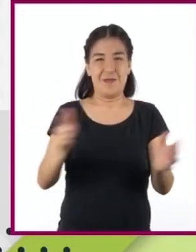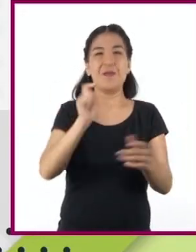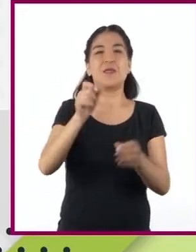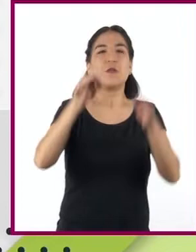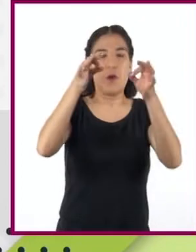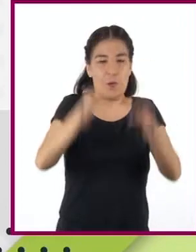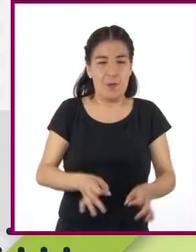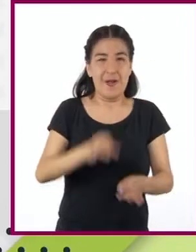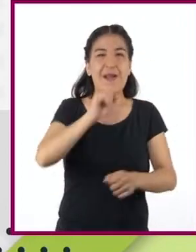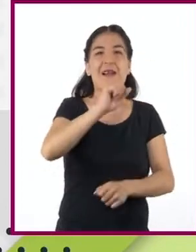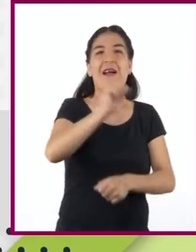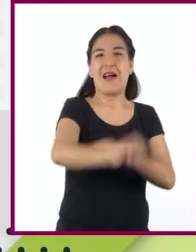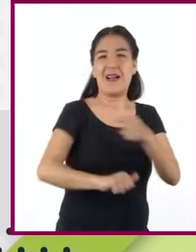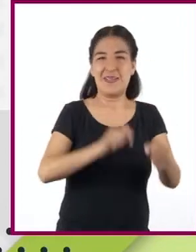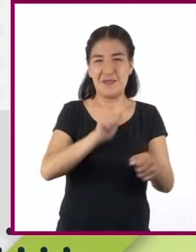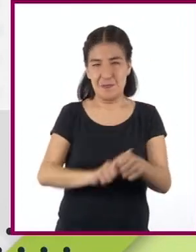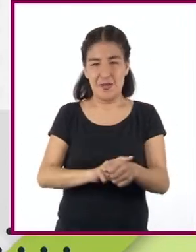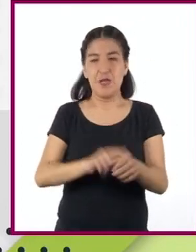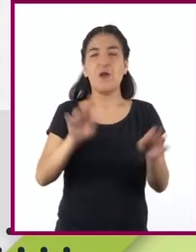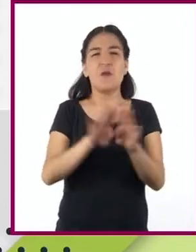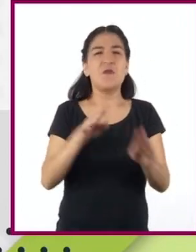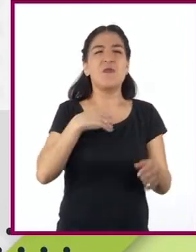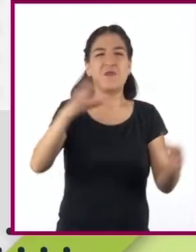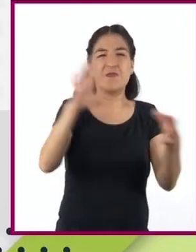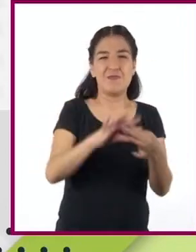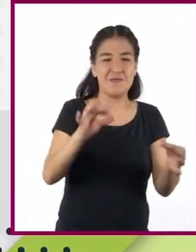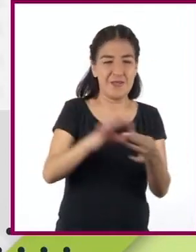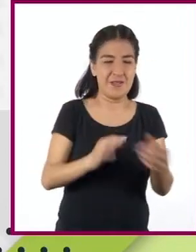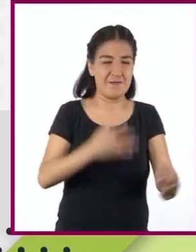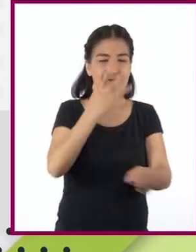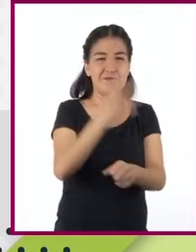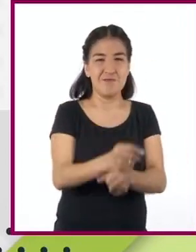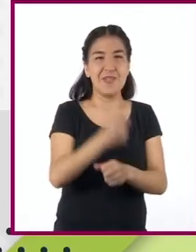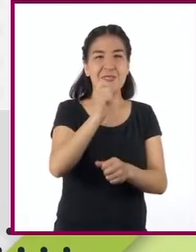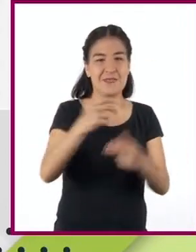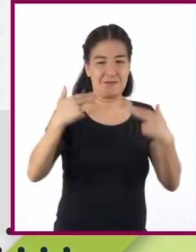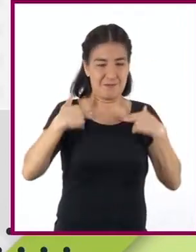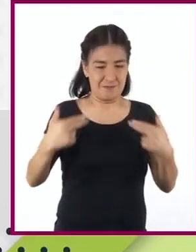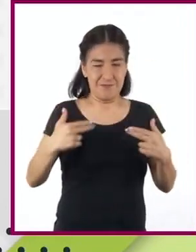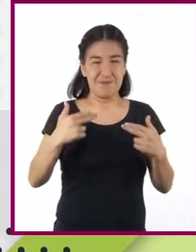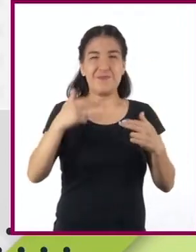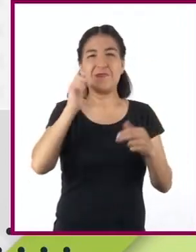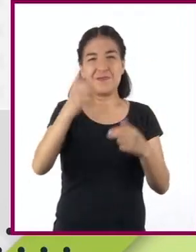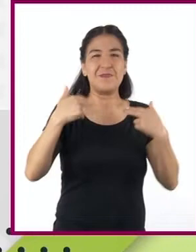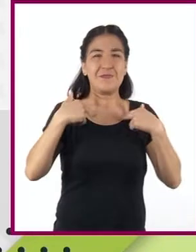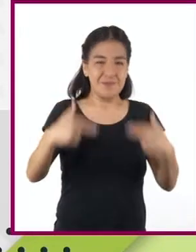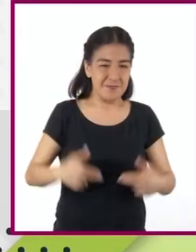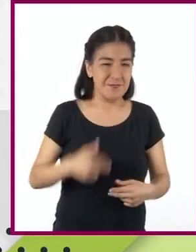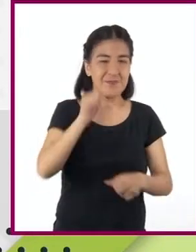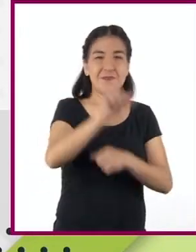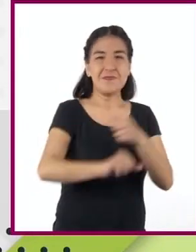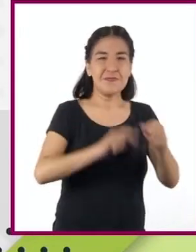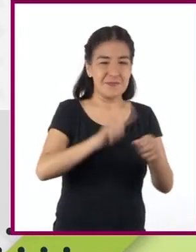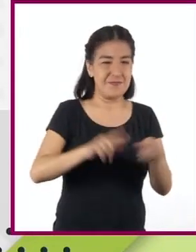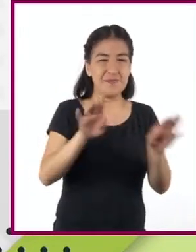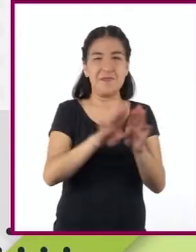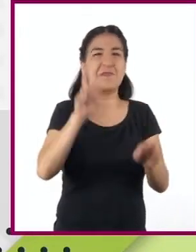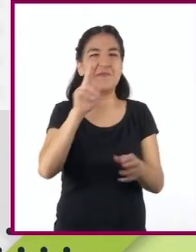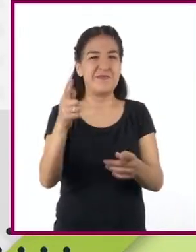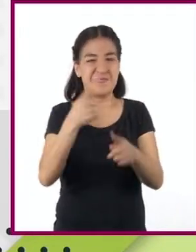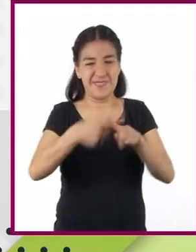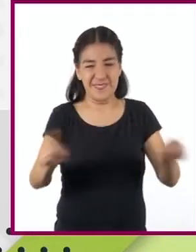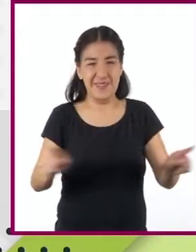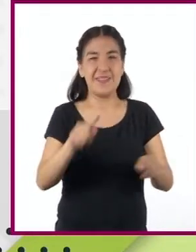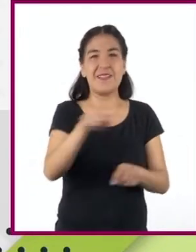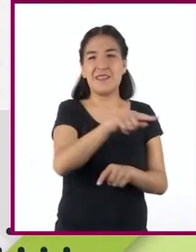especies, describo cómo algunas adaptaciones que tienen los seres vivos les generan dificultades para conseguir